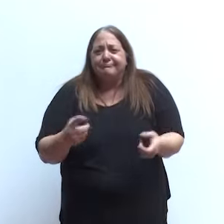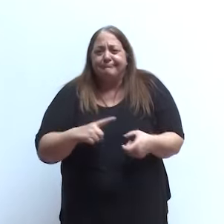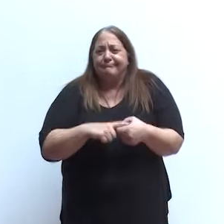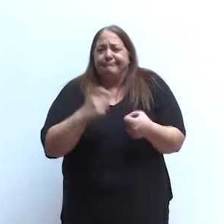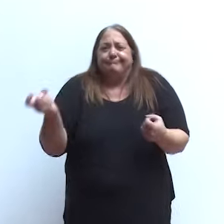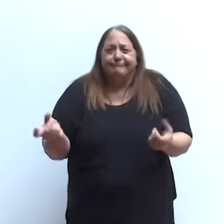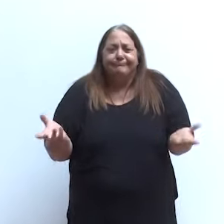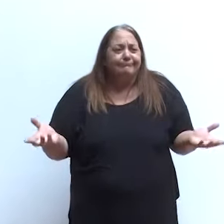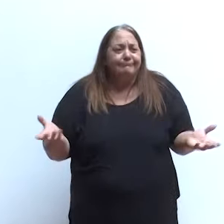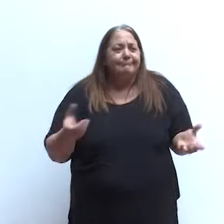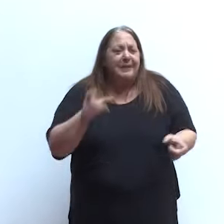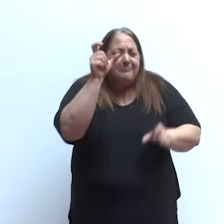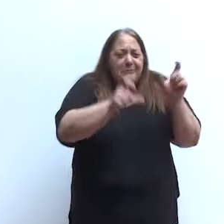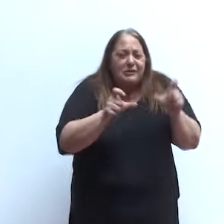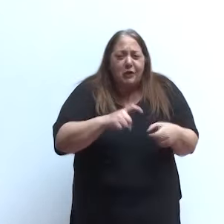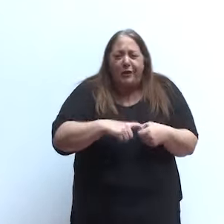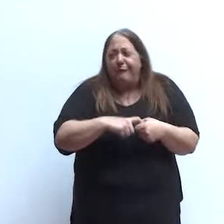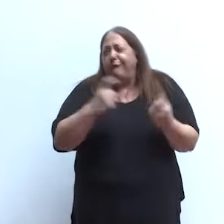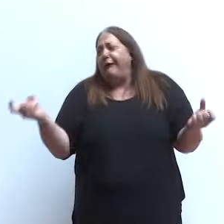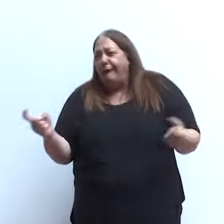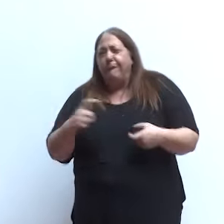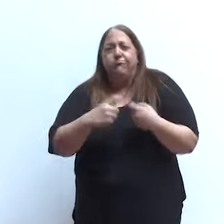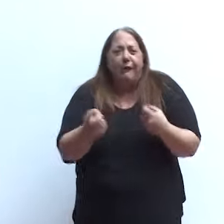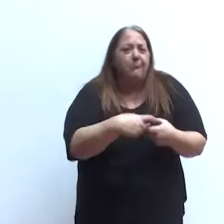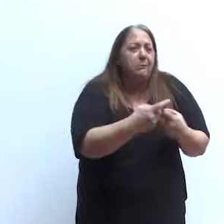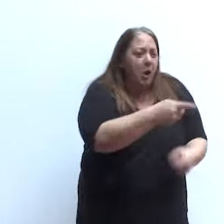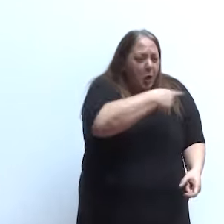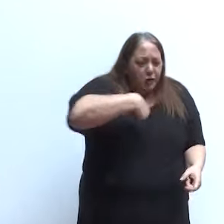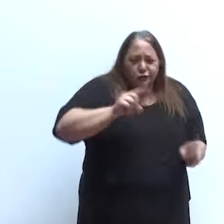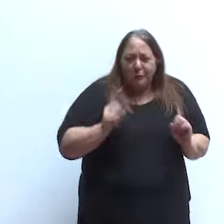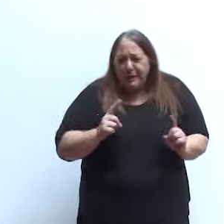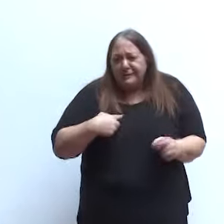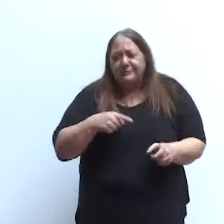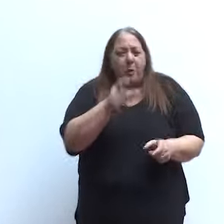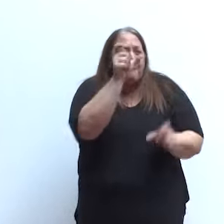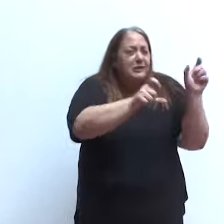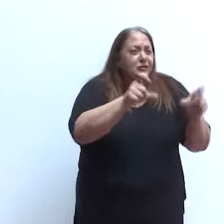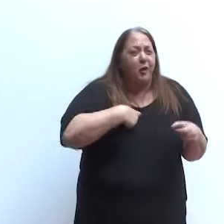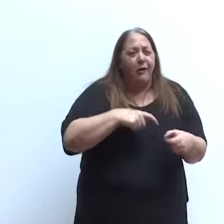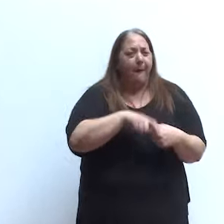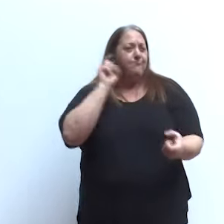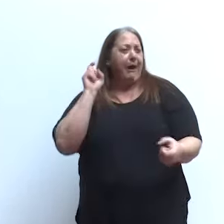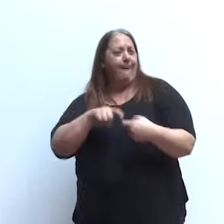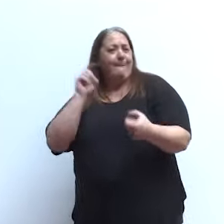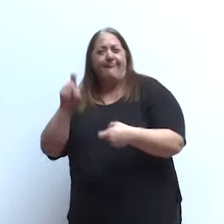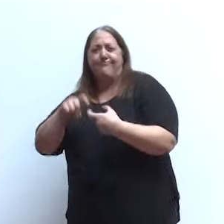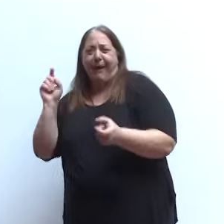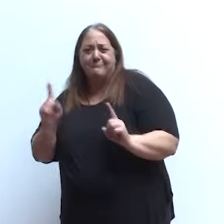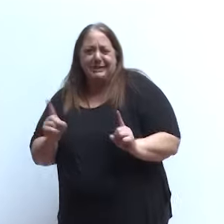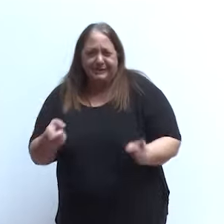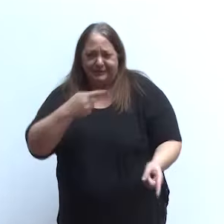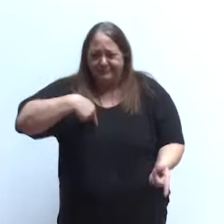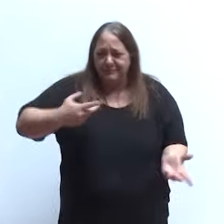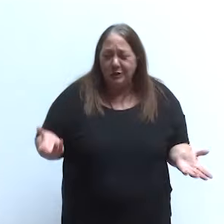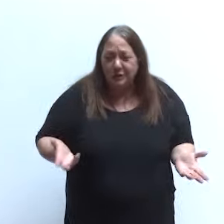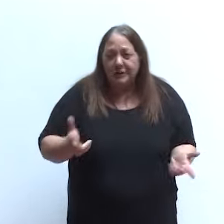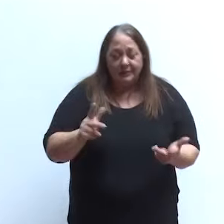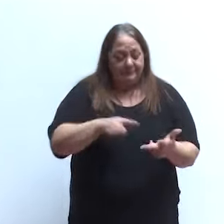que nos quedó desenganchado porque nosotros nos fuimos desenganchado también de esa gente también no e y la tercera